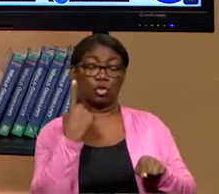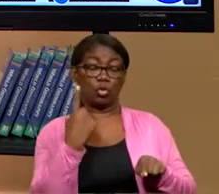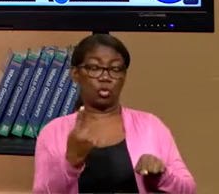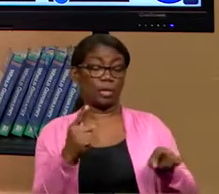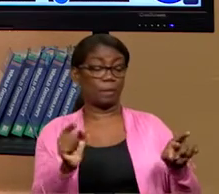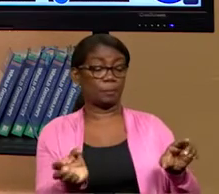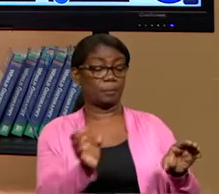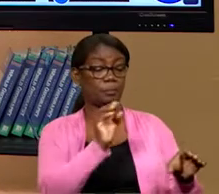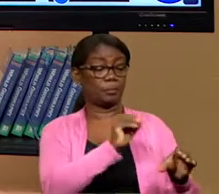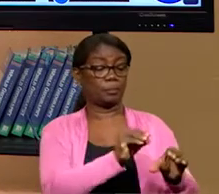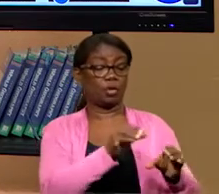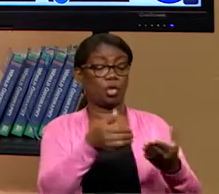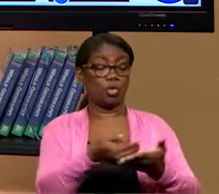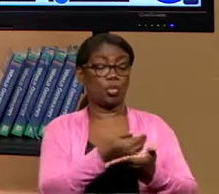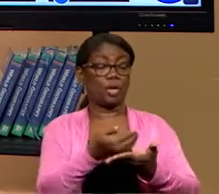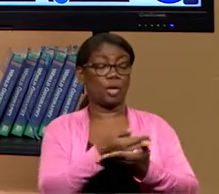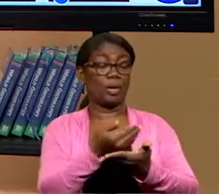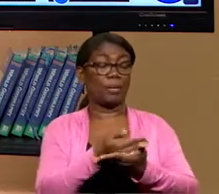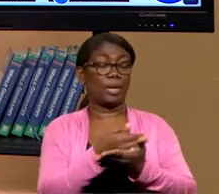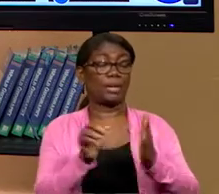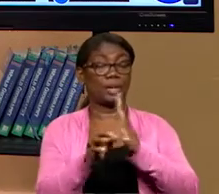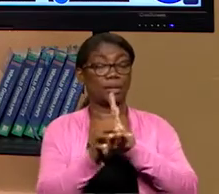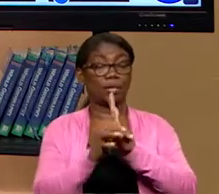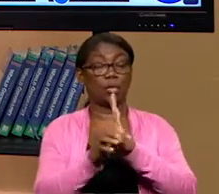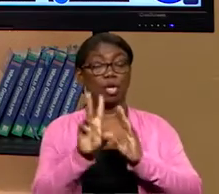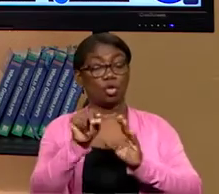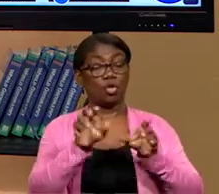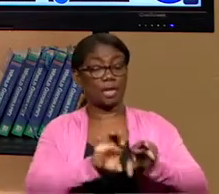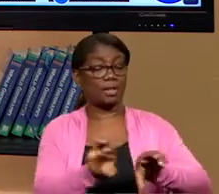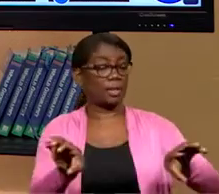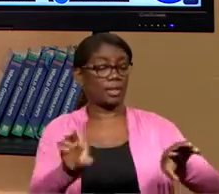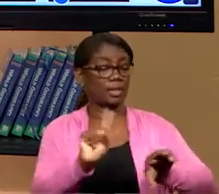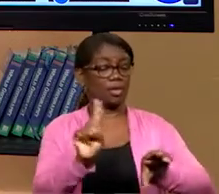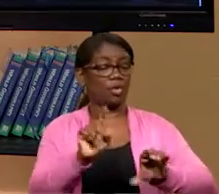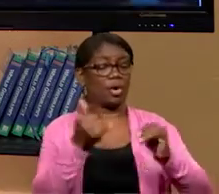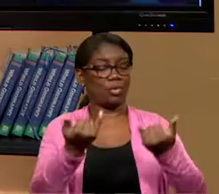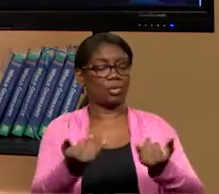en tecnologías más nuevas. ¿Ok? No están separadas.